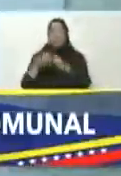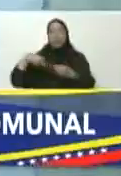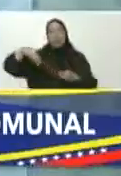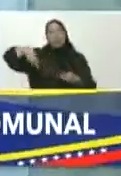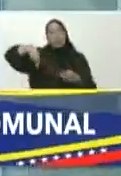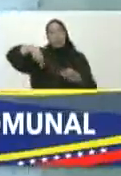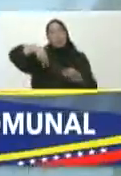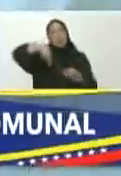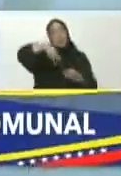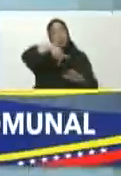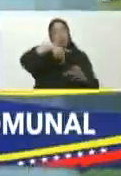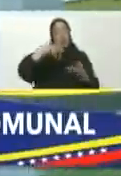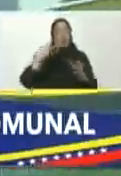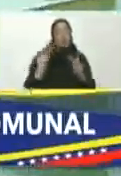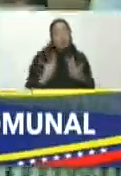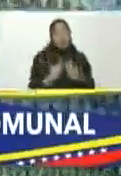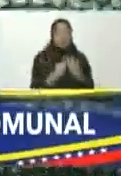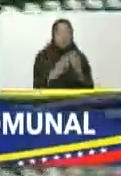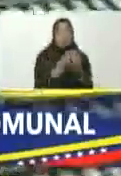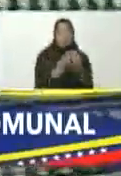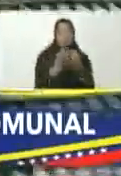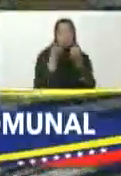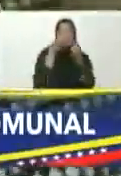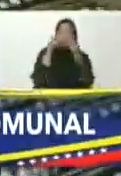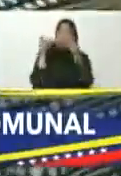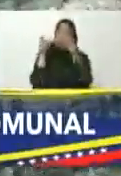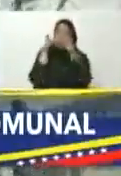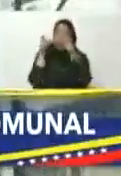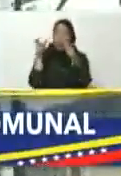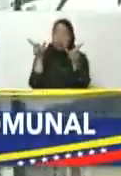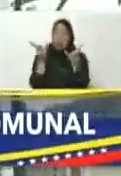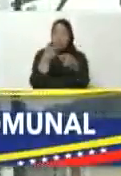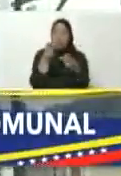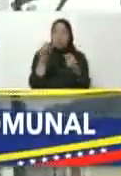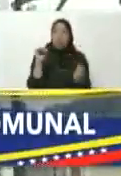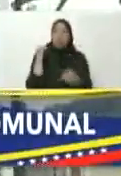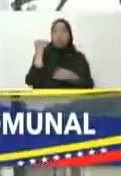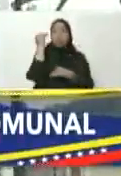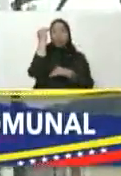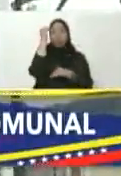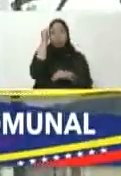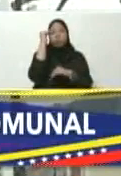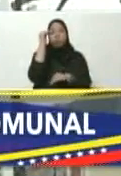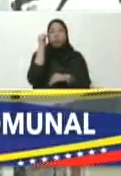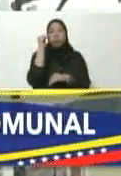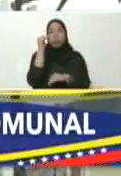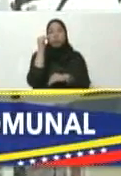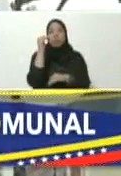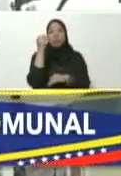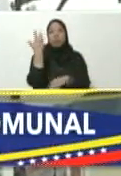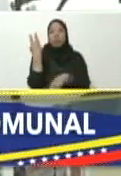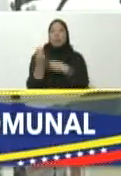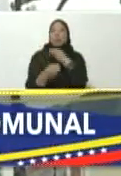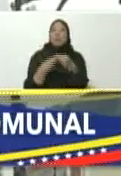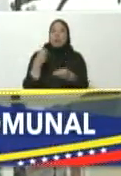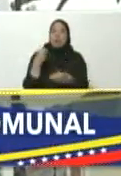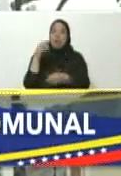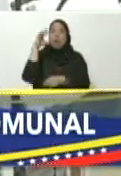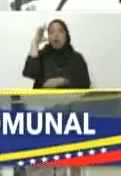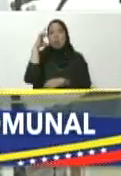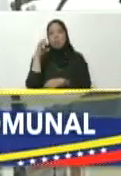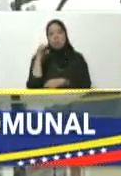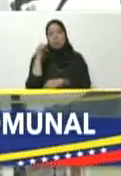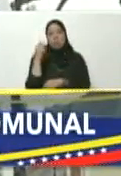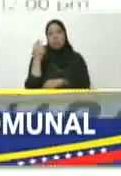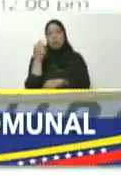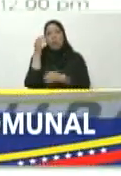Parada. Ajá. Mira, aquí tienes la bombona gigante. Sí. Y la bombona gigante va cubriendo las bombonas pequeñas. Aquí está la gente,